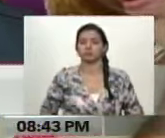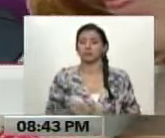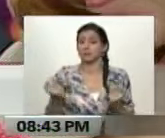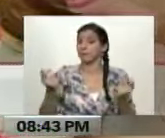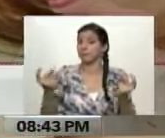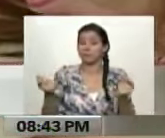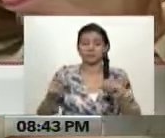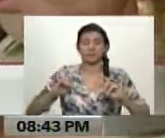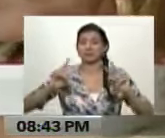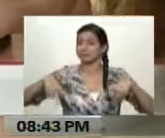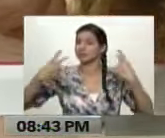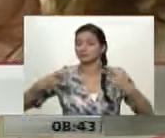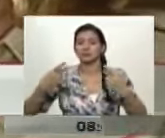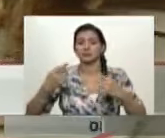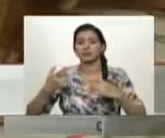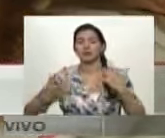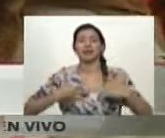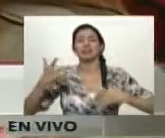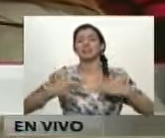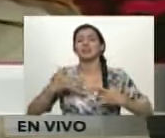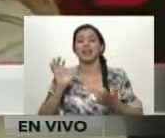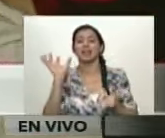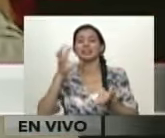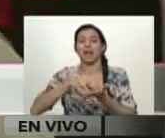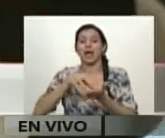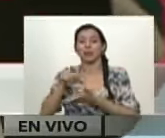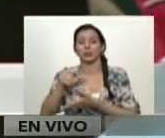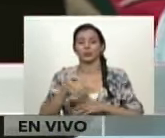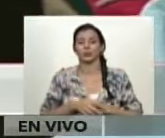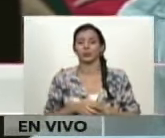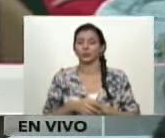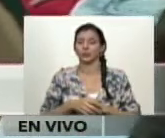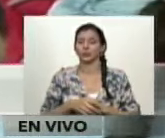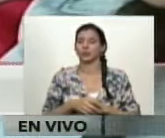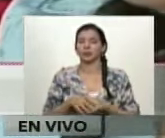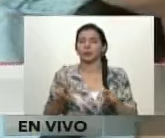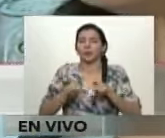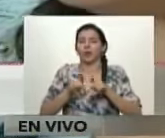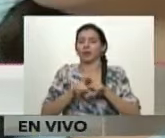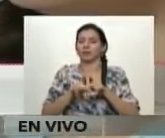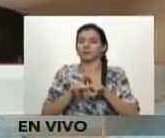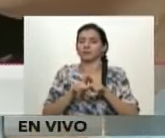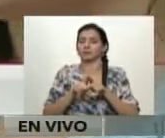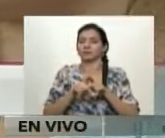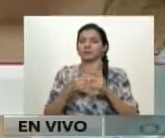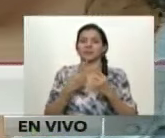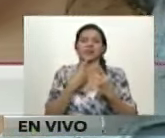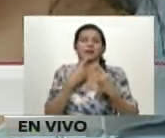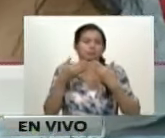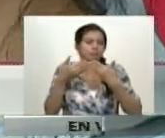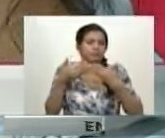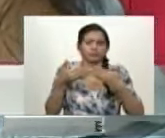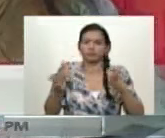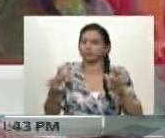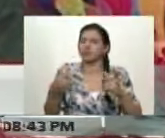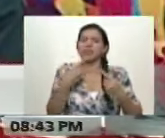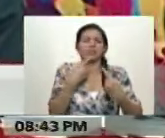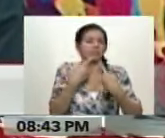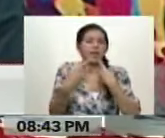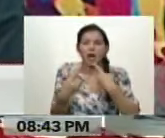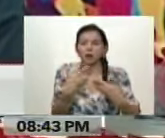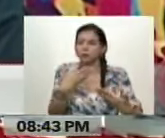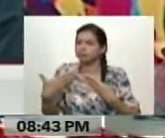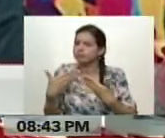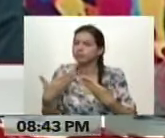dinamizar la vida estadal y que en procesos dialogantes con una